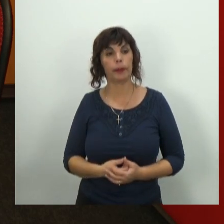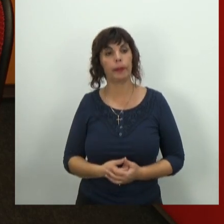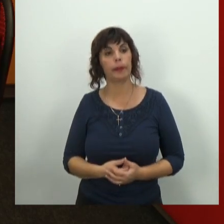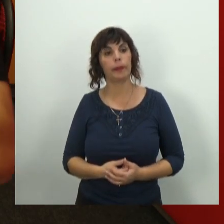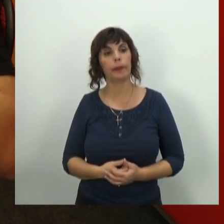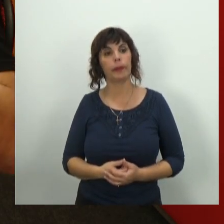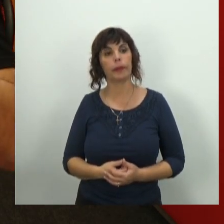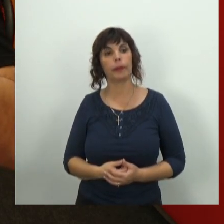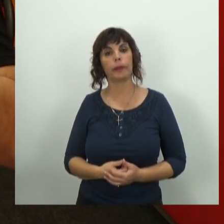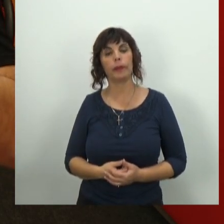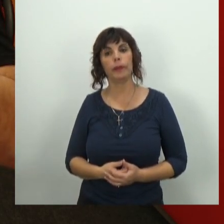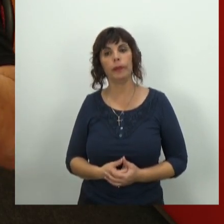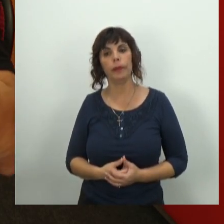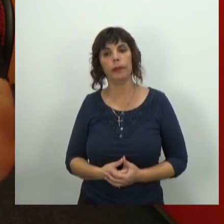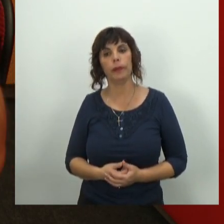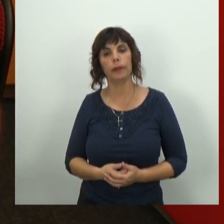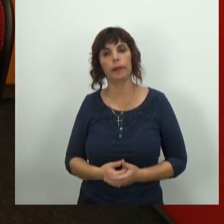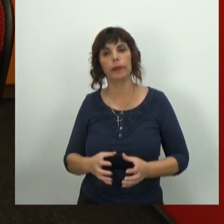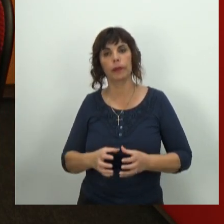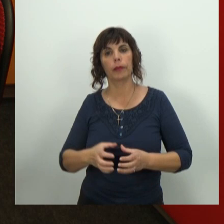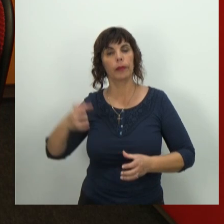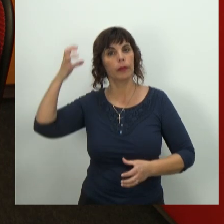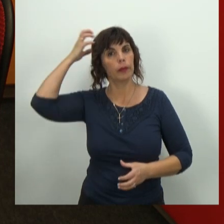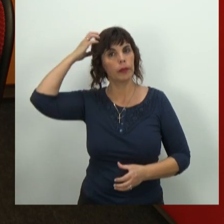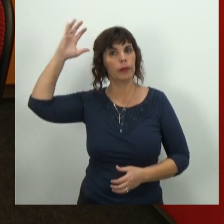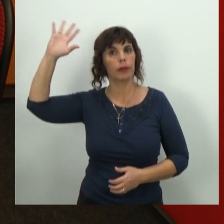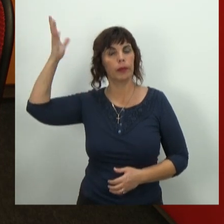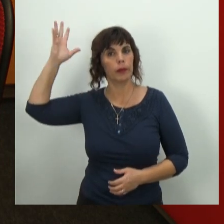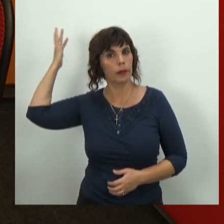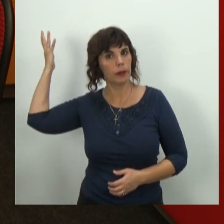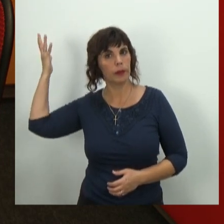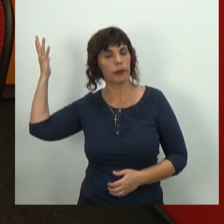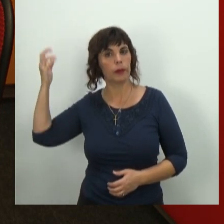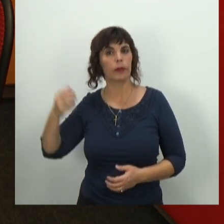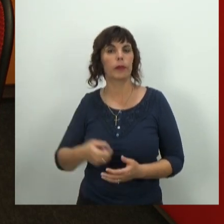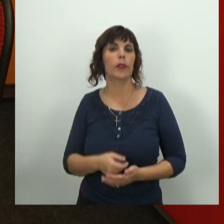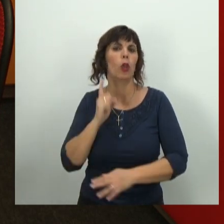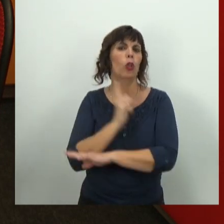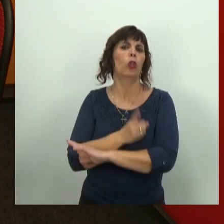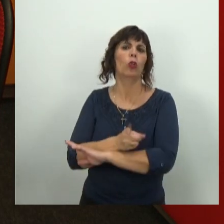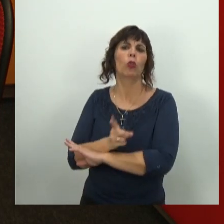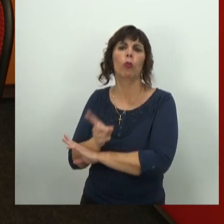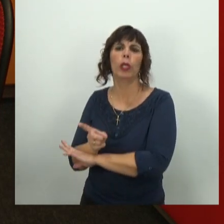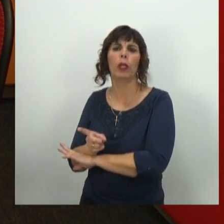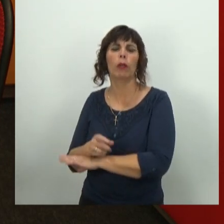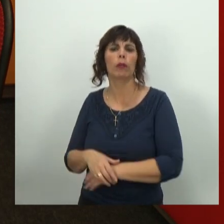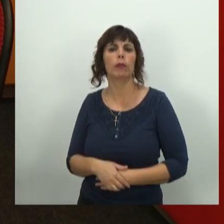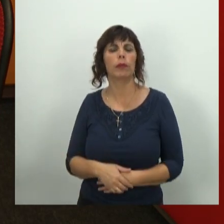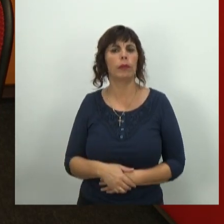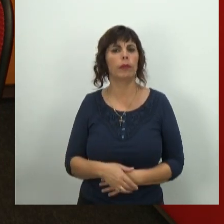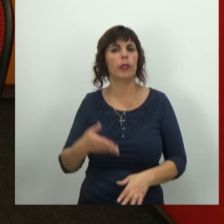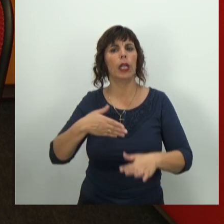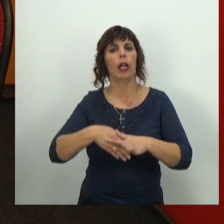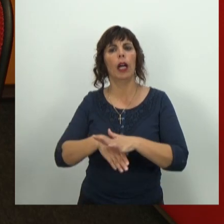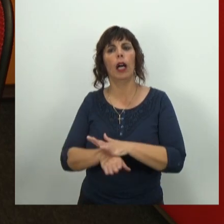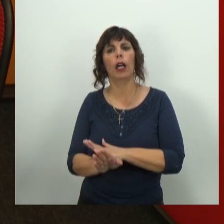Y el reino de los cielos es dominado por el poder de